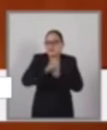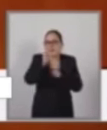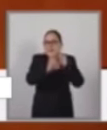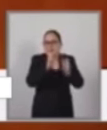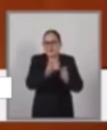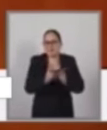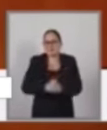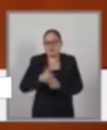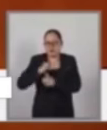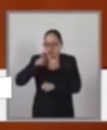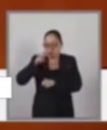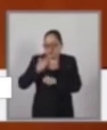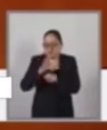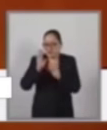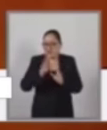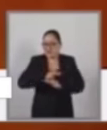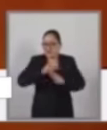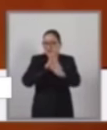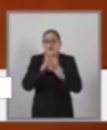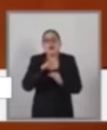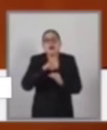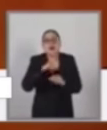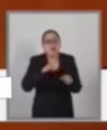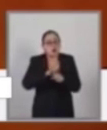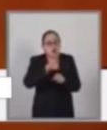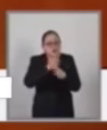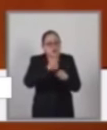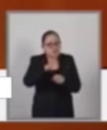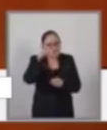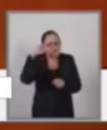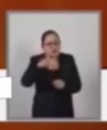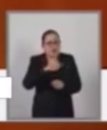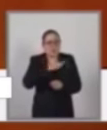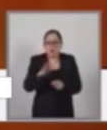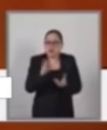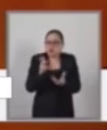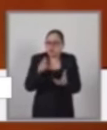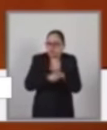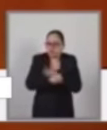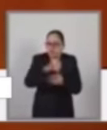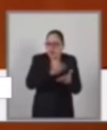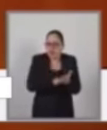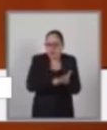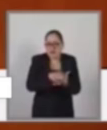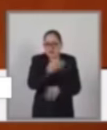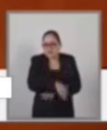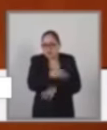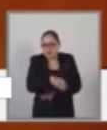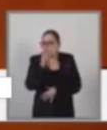recursos presupuestales que se requieren para que Gertz Manero pueda iniciar